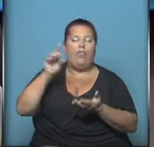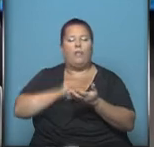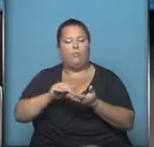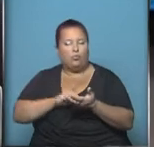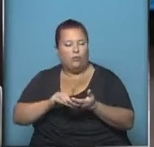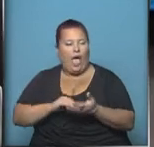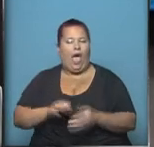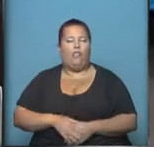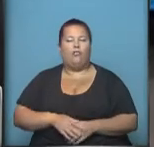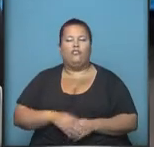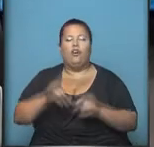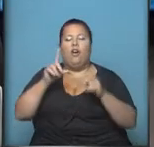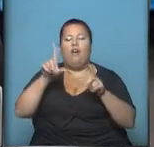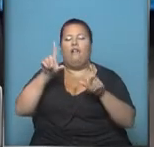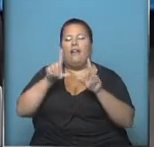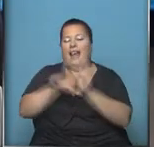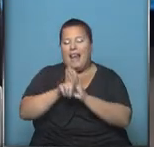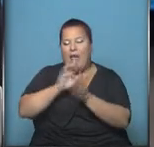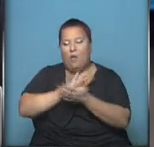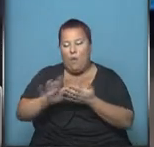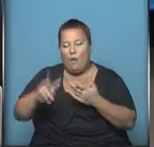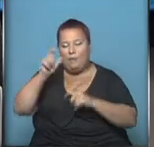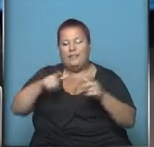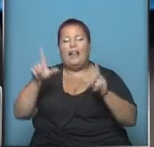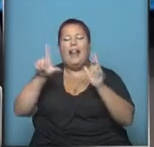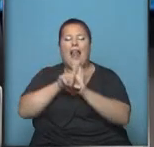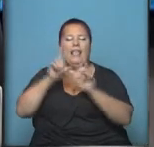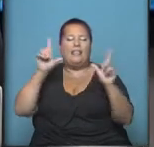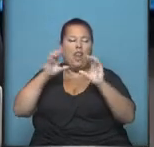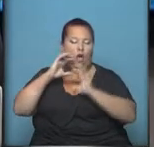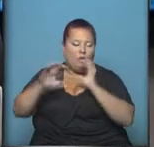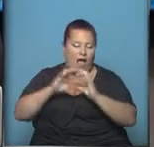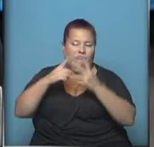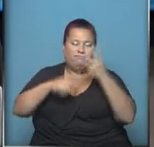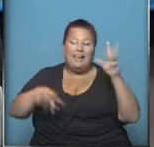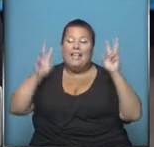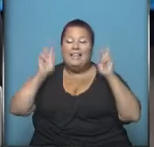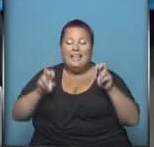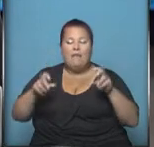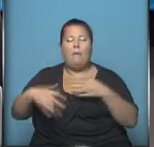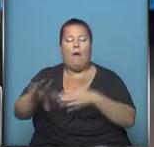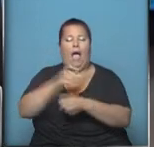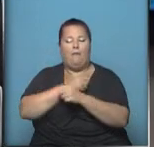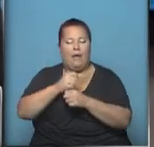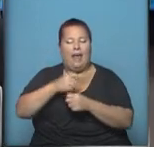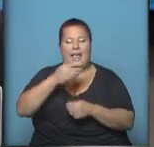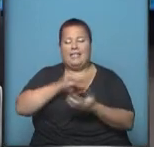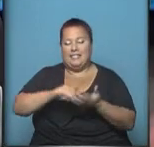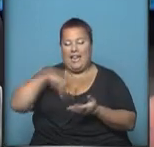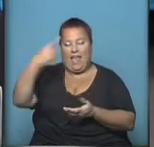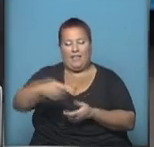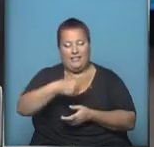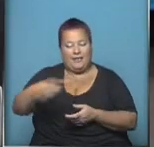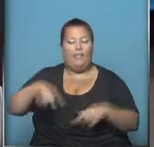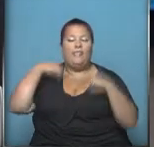el código procesal penal la nueva ley de telecomunicaciones temas que van a ser sancionados por el senado en las próximas semanas y